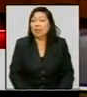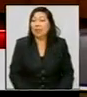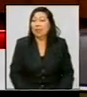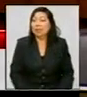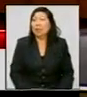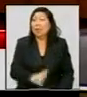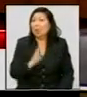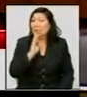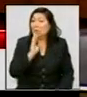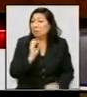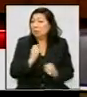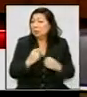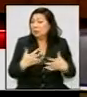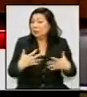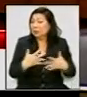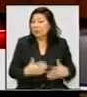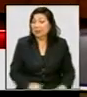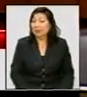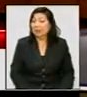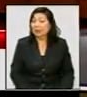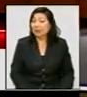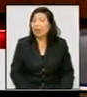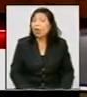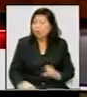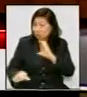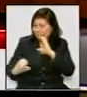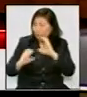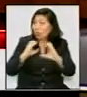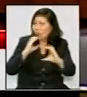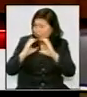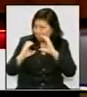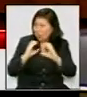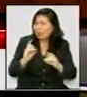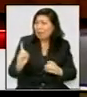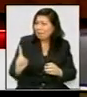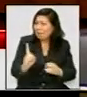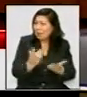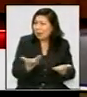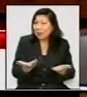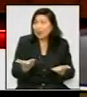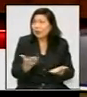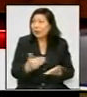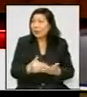Prealé: conversar no es pactar. Hay que conversar, presidente, porque si no...